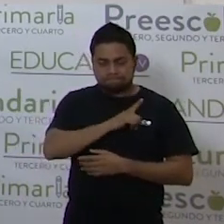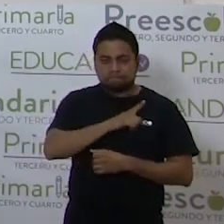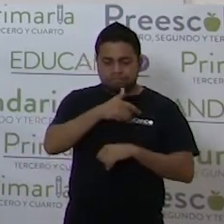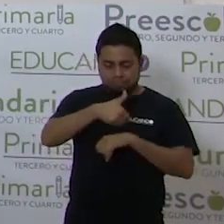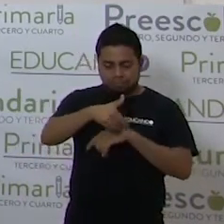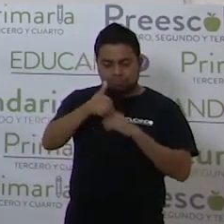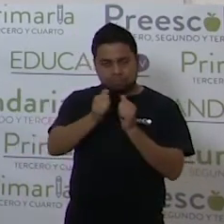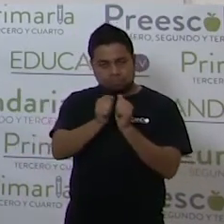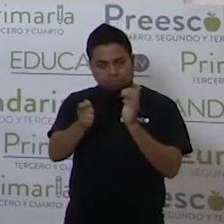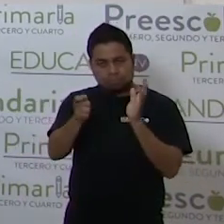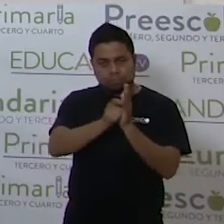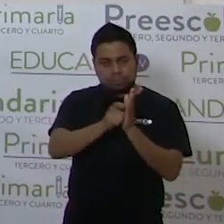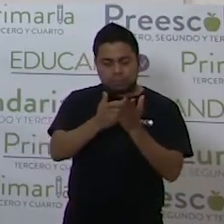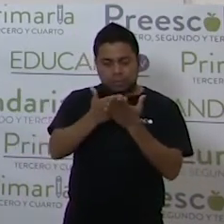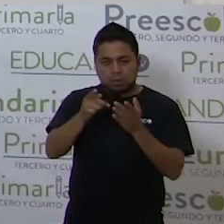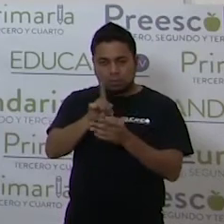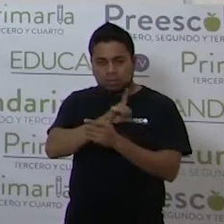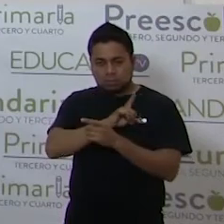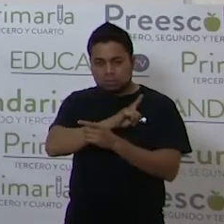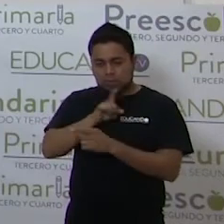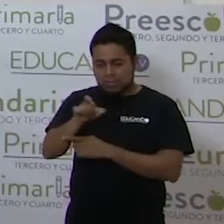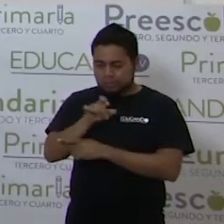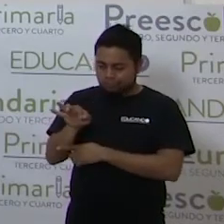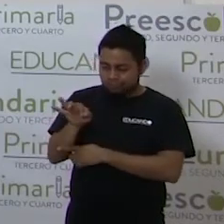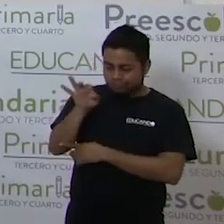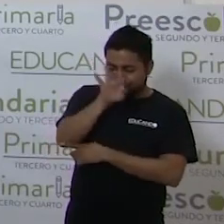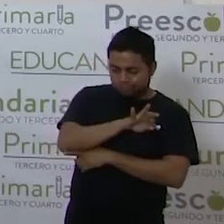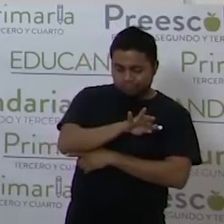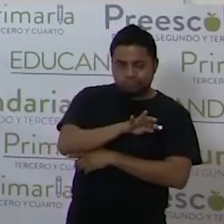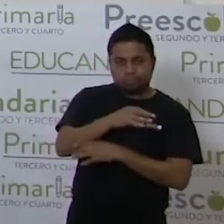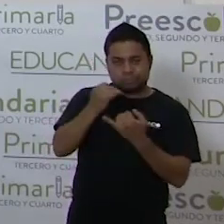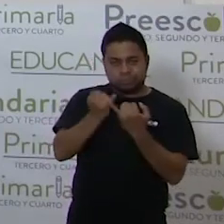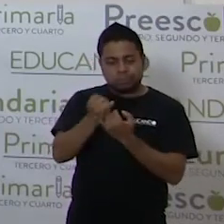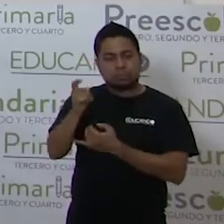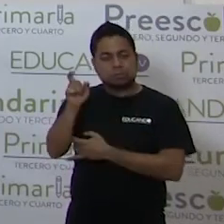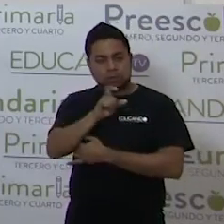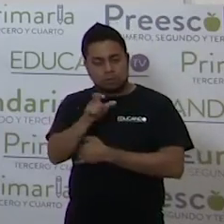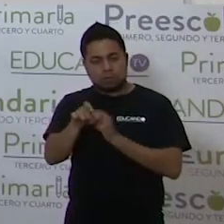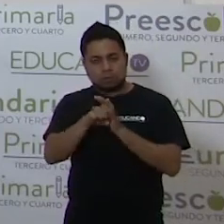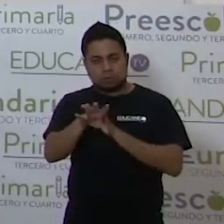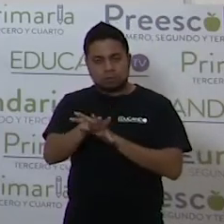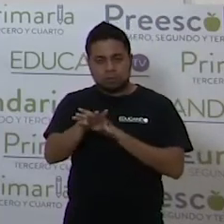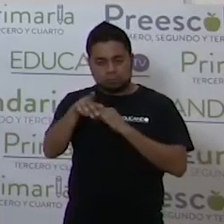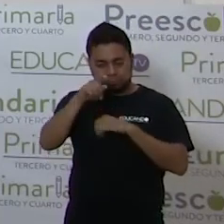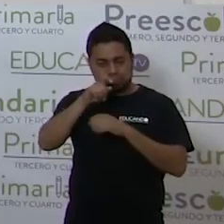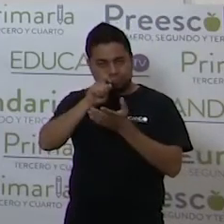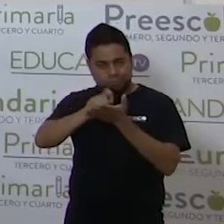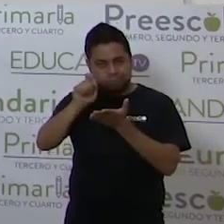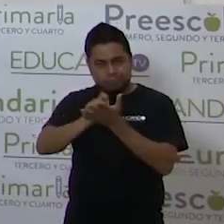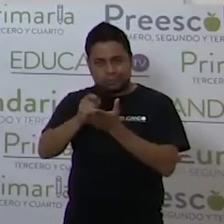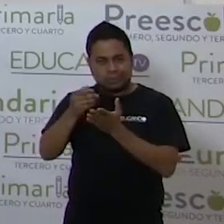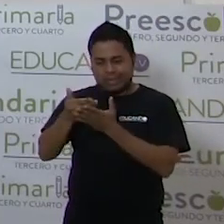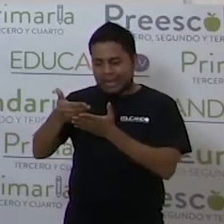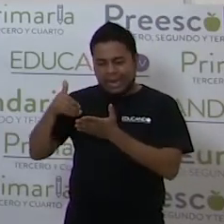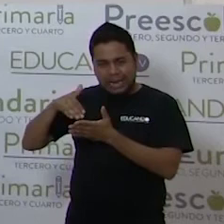que hacemos despejamos x igual que hicimos con el ejercicio anterior